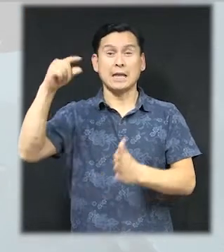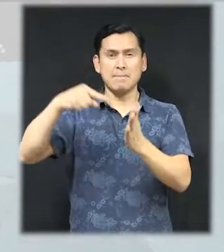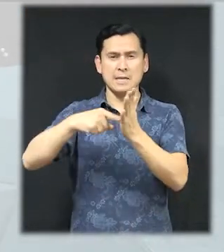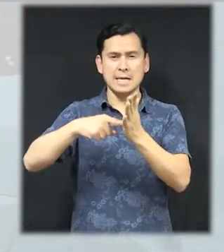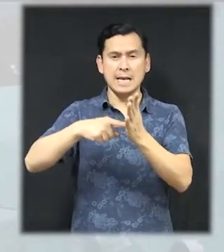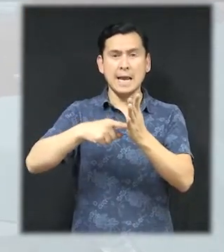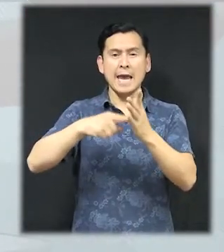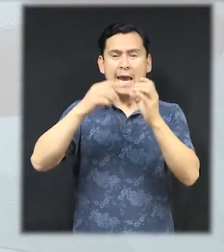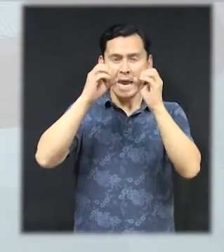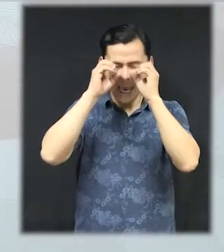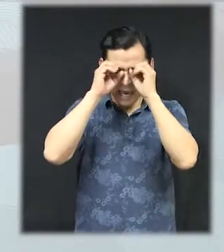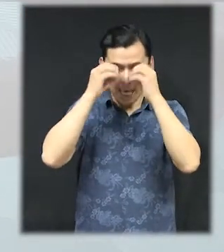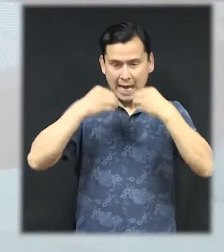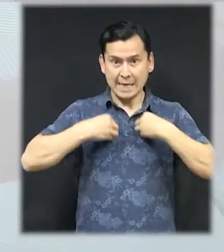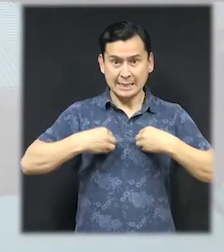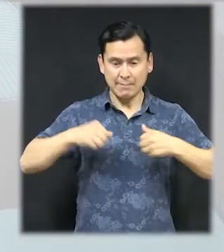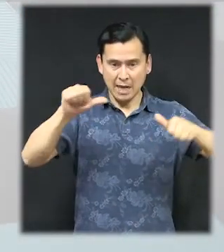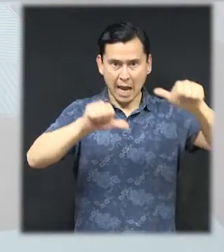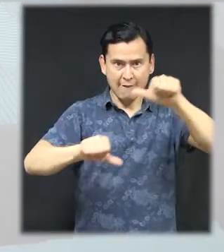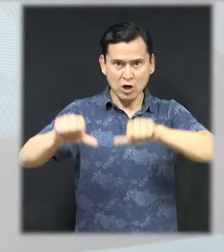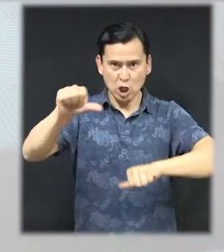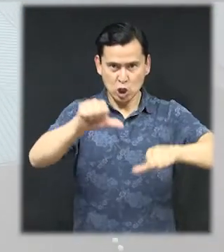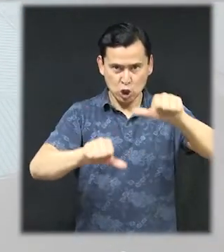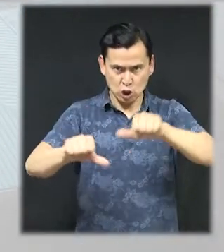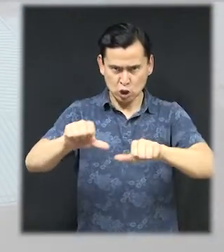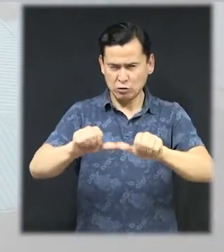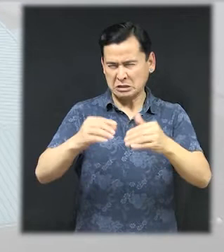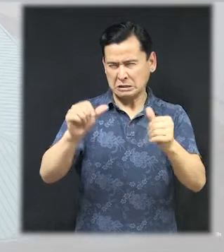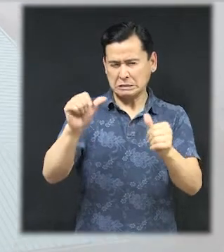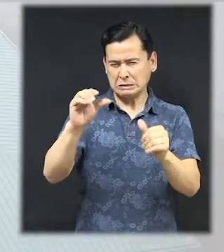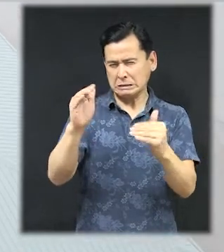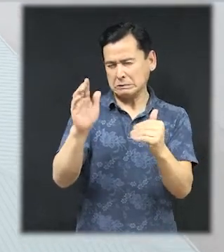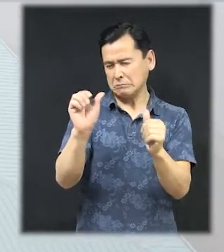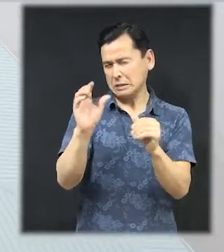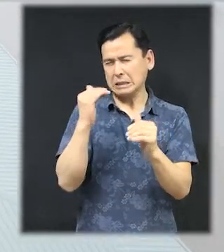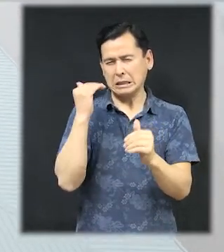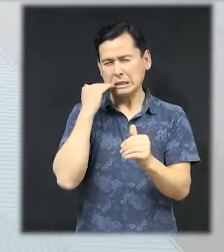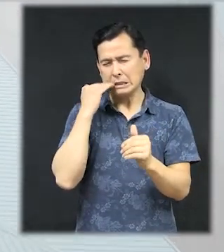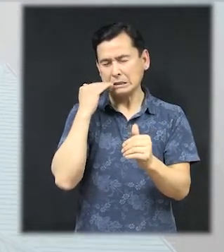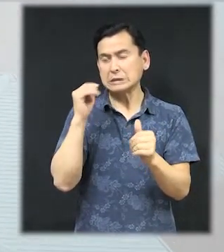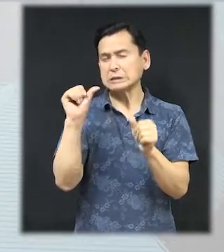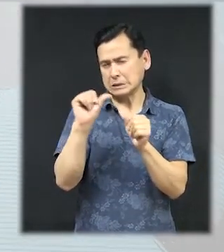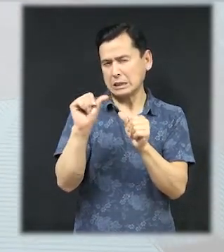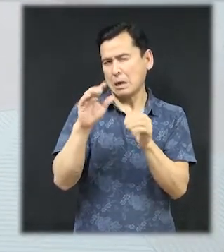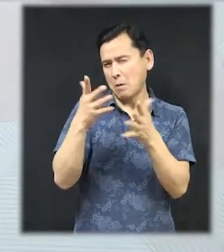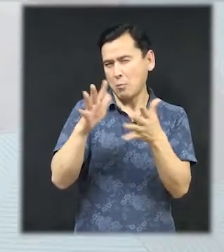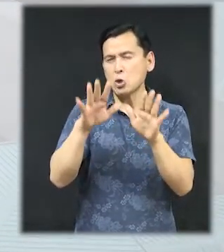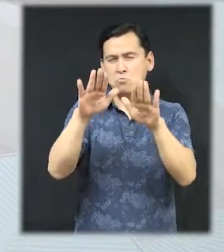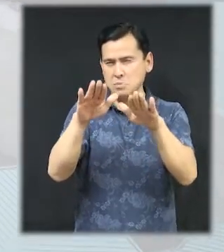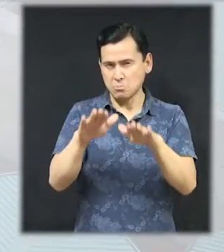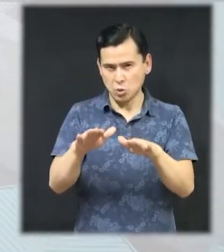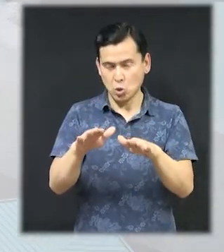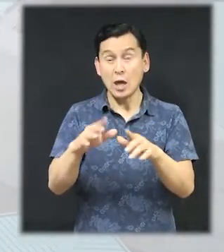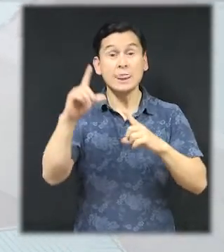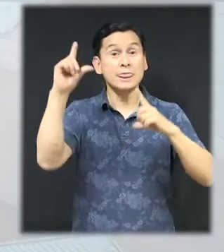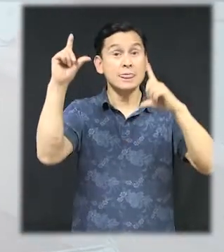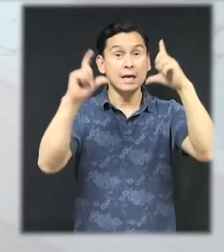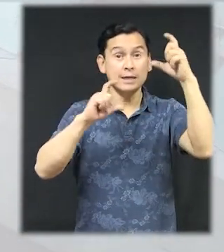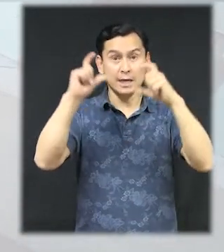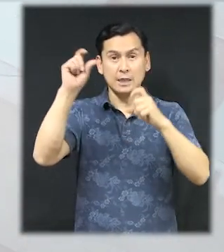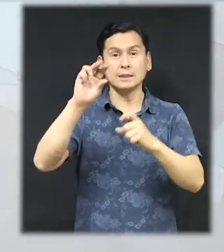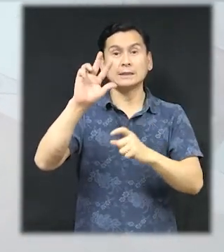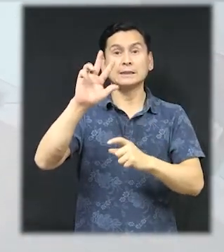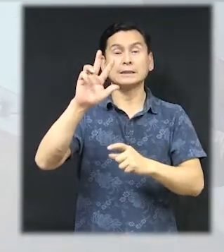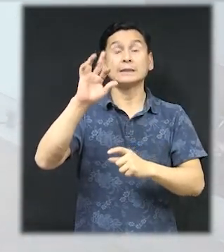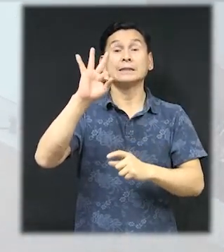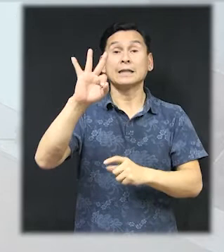realizó 870.000 exámenes de laboratorio, manteniéndose muy por cerca de lo que se hace habitualmente,